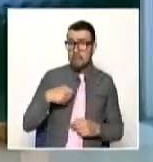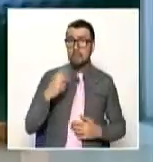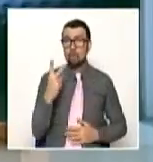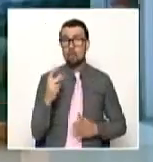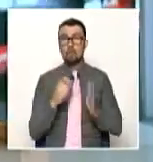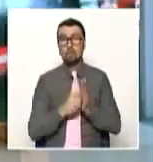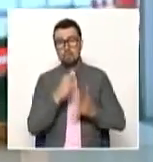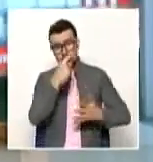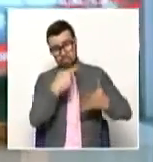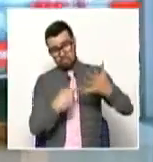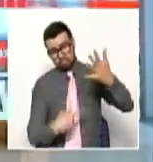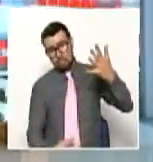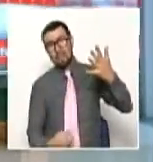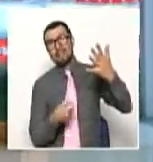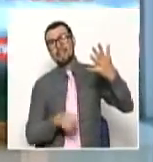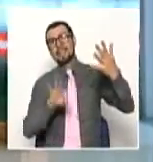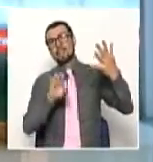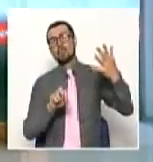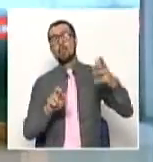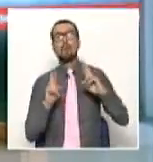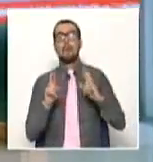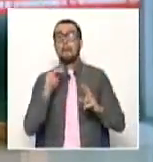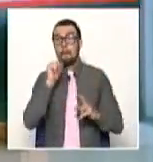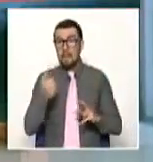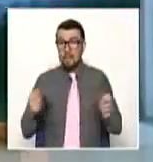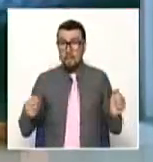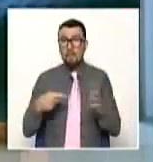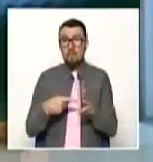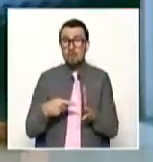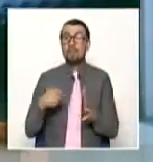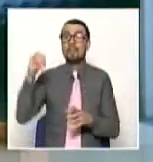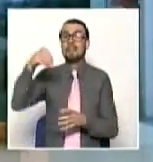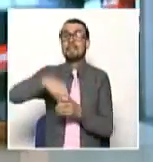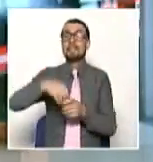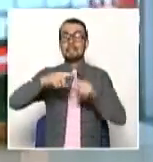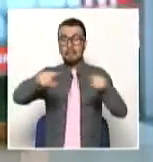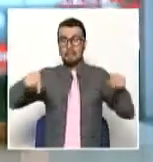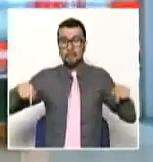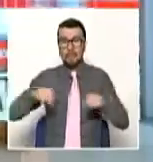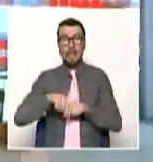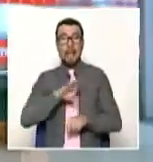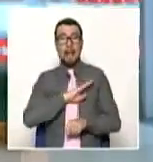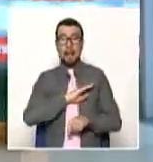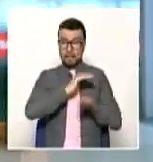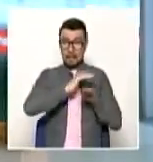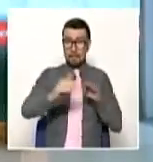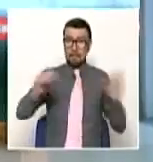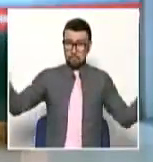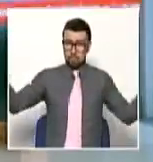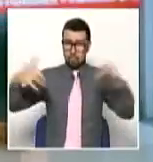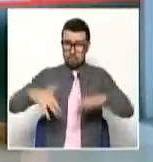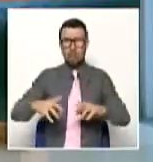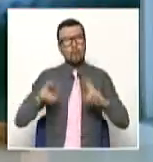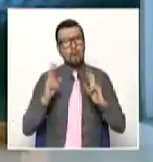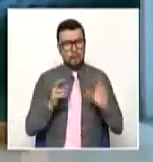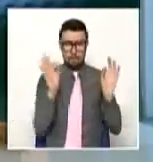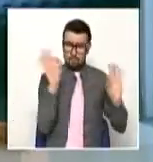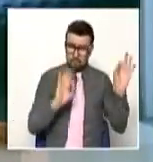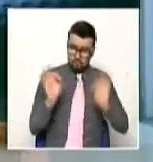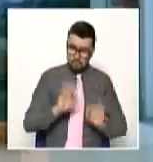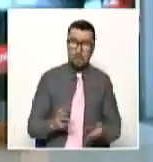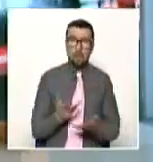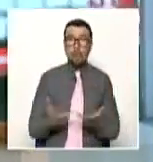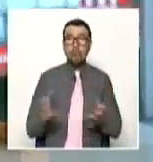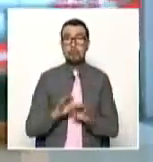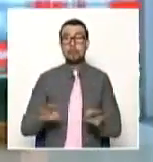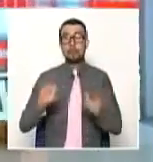18. Esperemos que mañana del foro, que será en el Fondo Cultural del Café, promovido por el alcalde de Manizales, se puedan empezar a gestionar cosas importantes